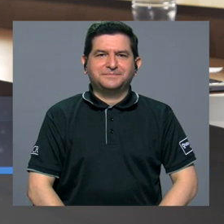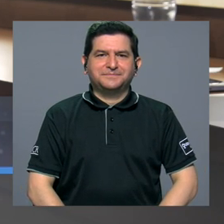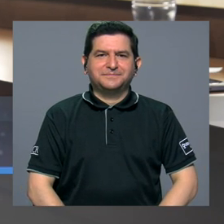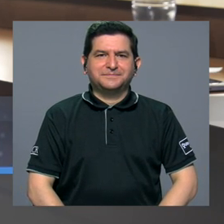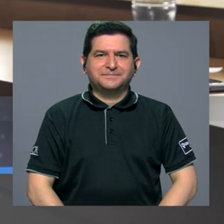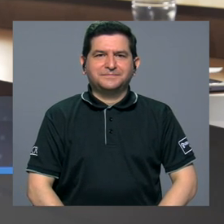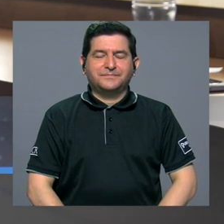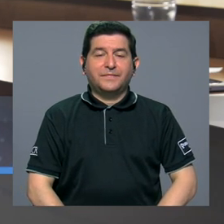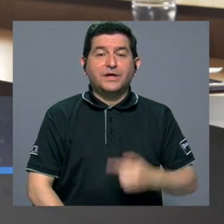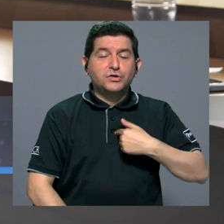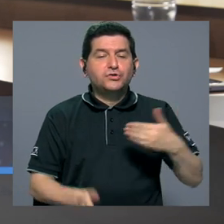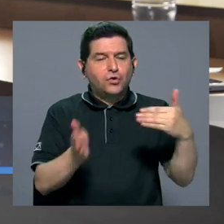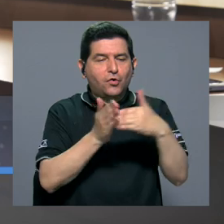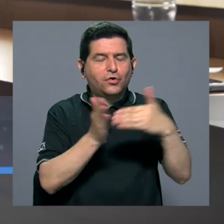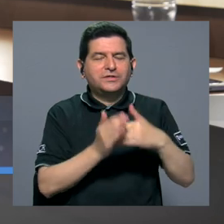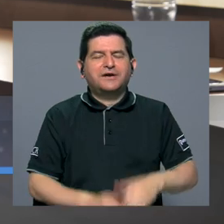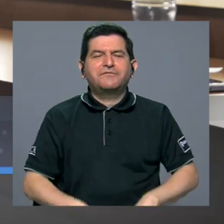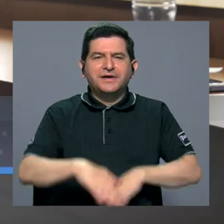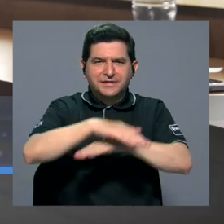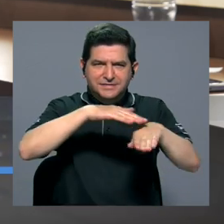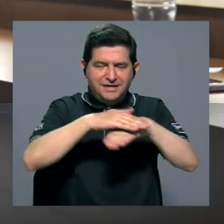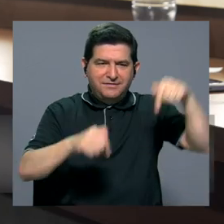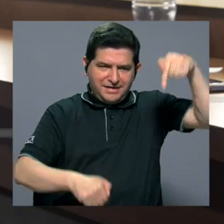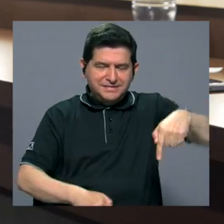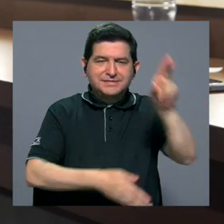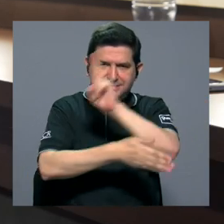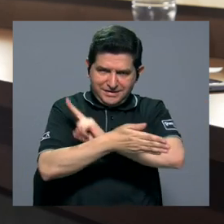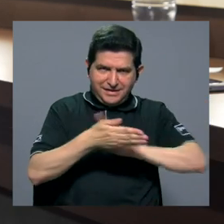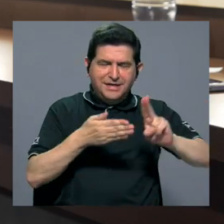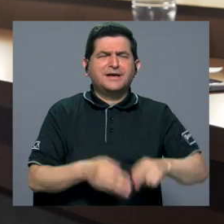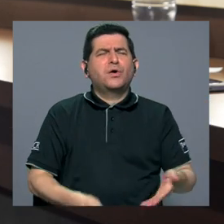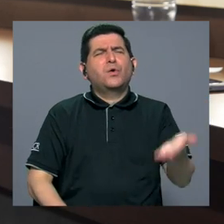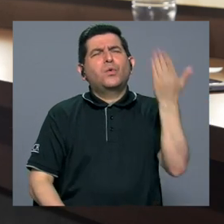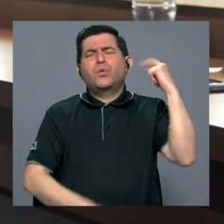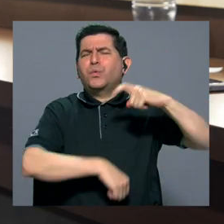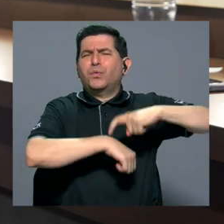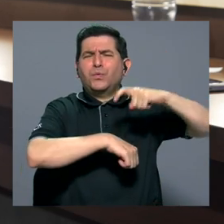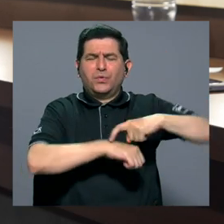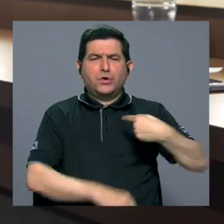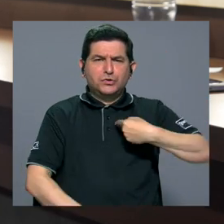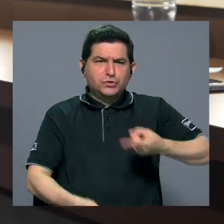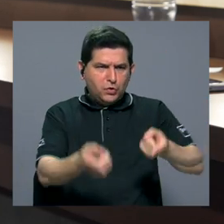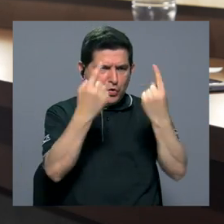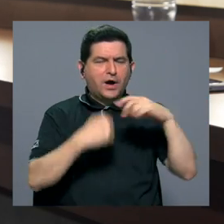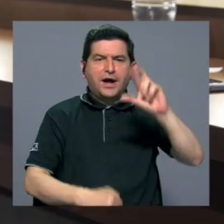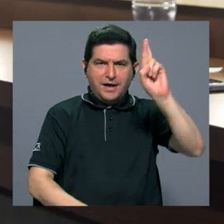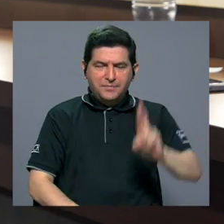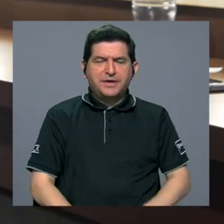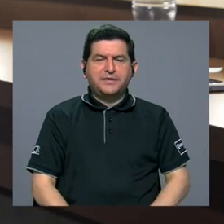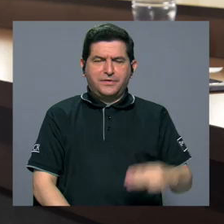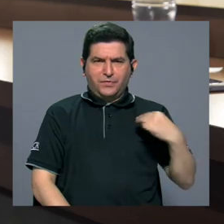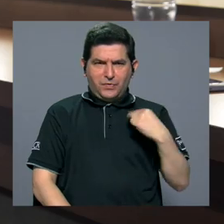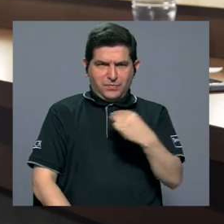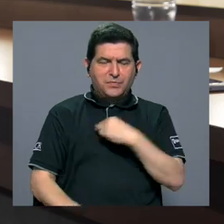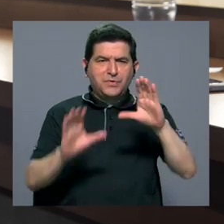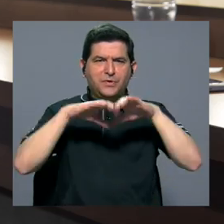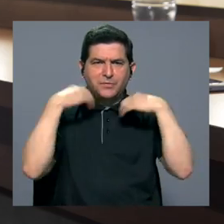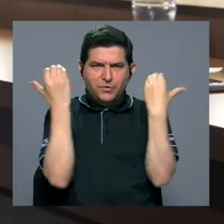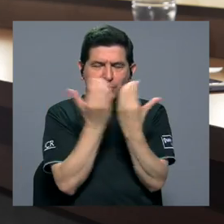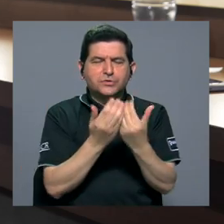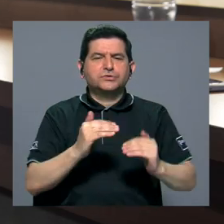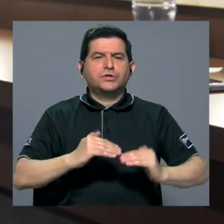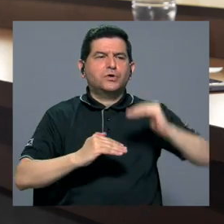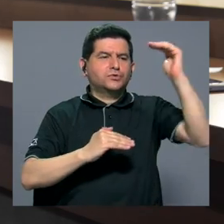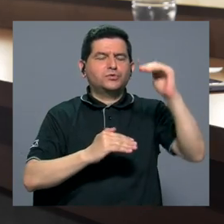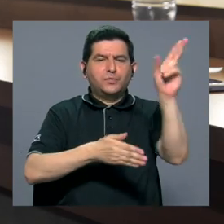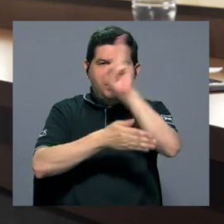Y regreso a los vínculos que yo tuve con esta universidad desde hace tantos años cuando vine a Costa Rica a incorporarme al Consejo